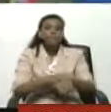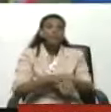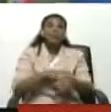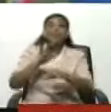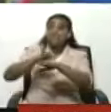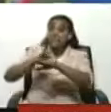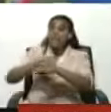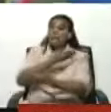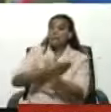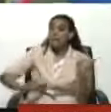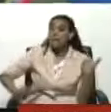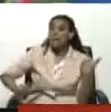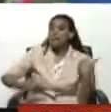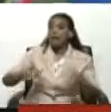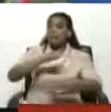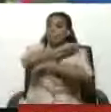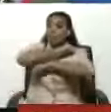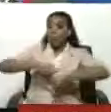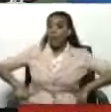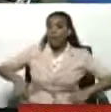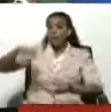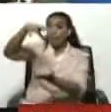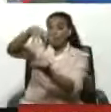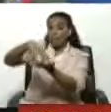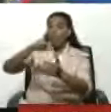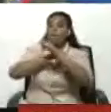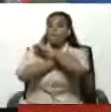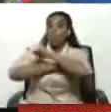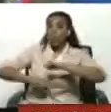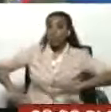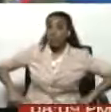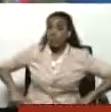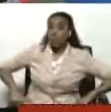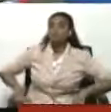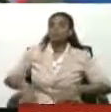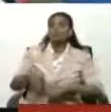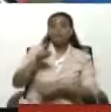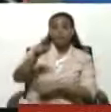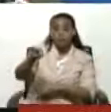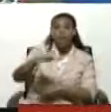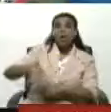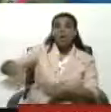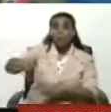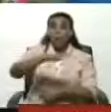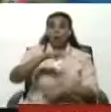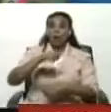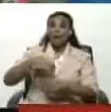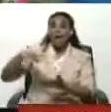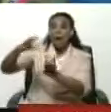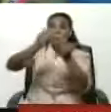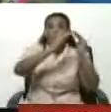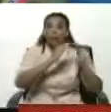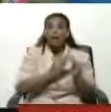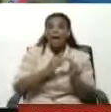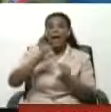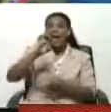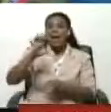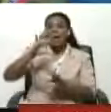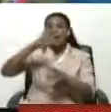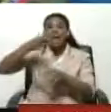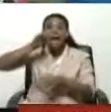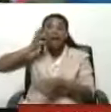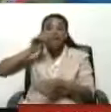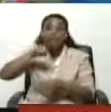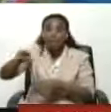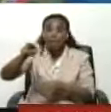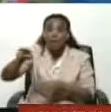también estuvimos en el Estado Portuguesa. Le estoy entregando un pequeño balance aquí, brevemente. Estuvimos en Portuguesa, en las comunas del Eje Cafetalero.